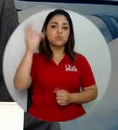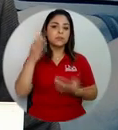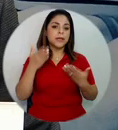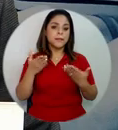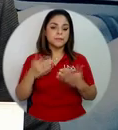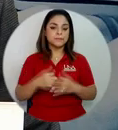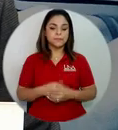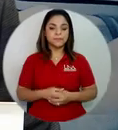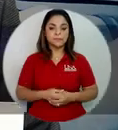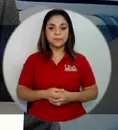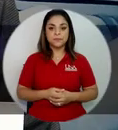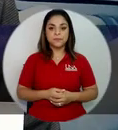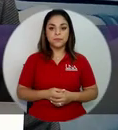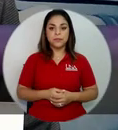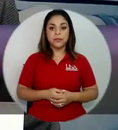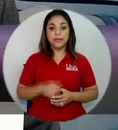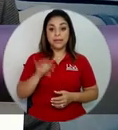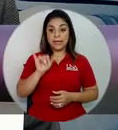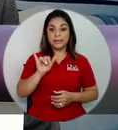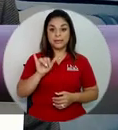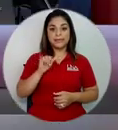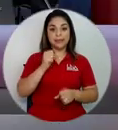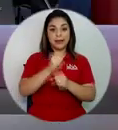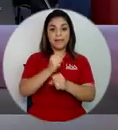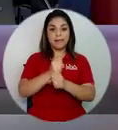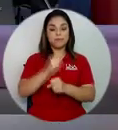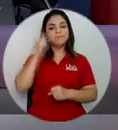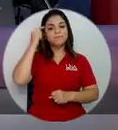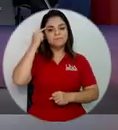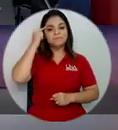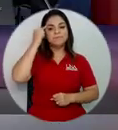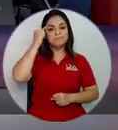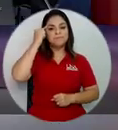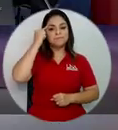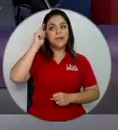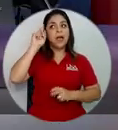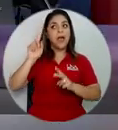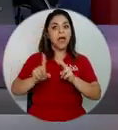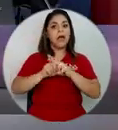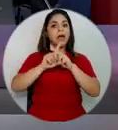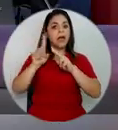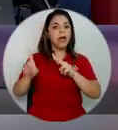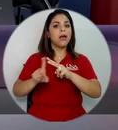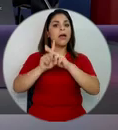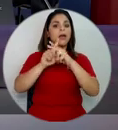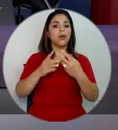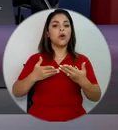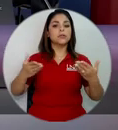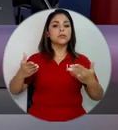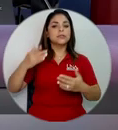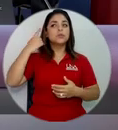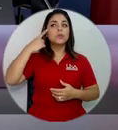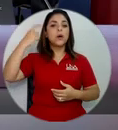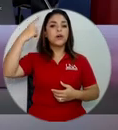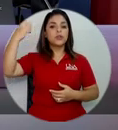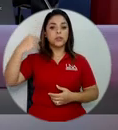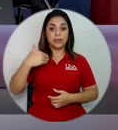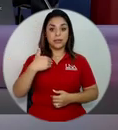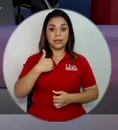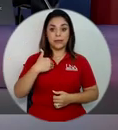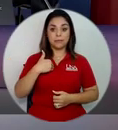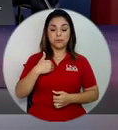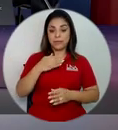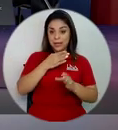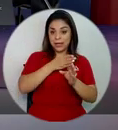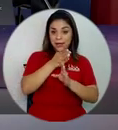podría venir, ¿verdad? Y en ese trabajo de reflexión subieron cosas como las aspiraciones que